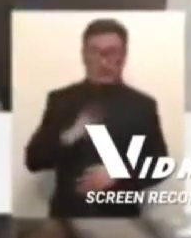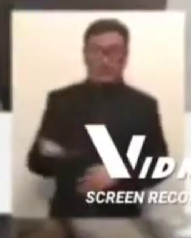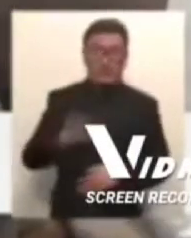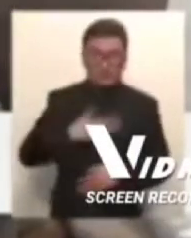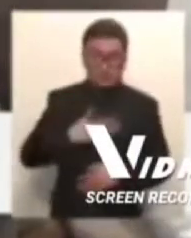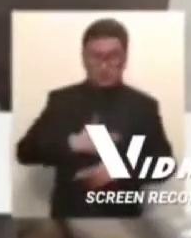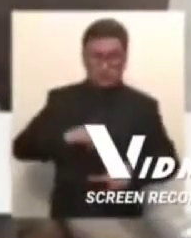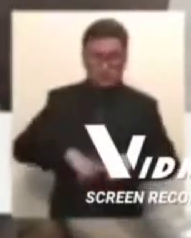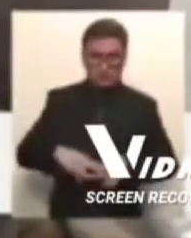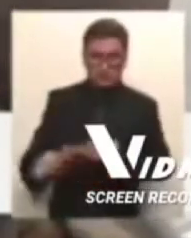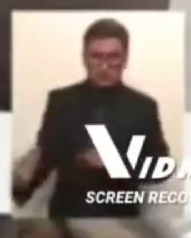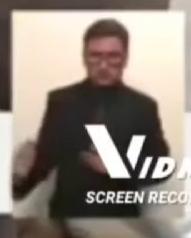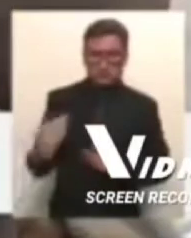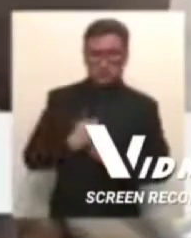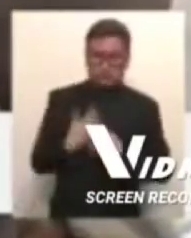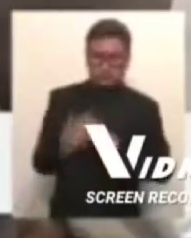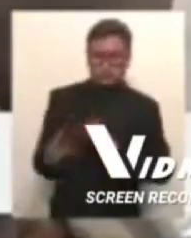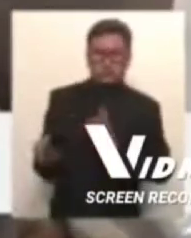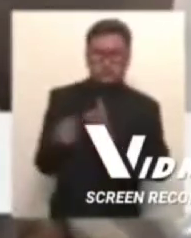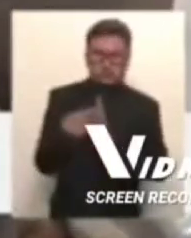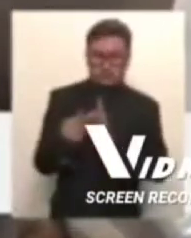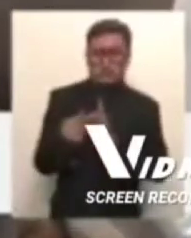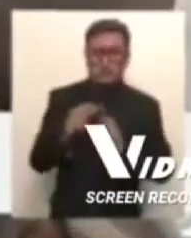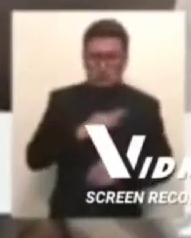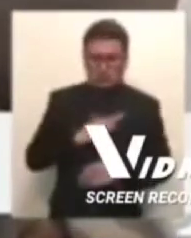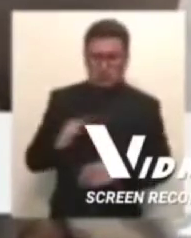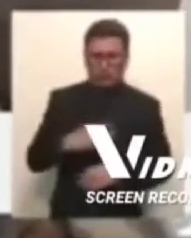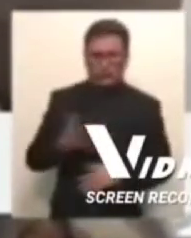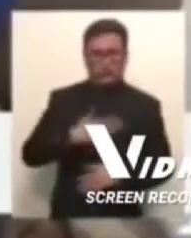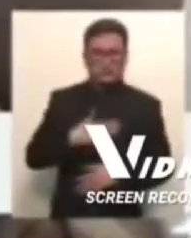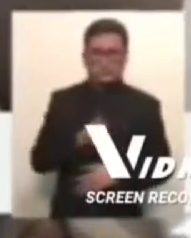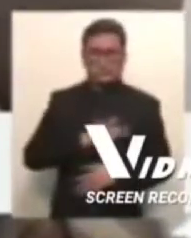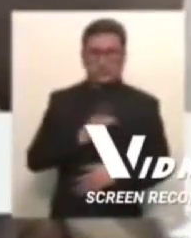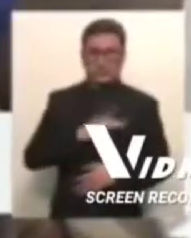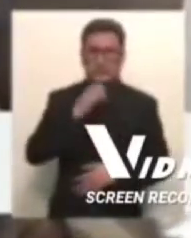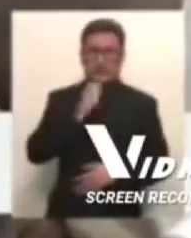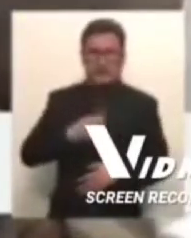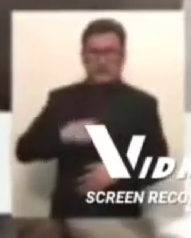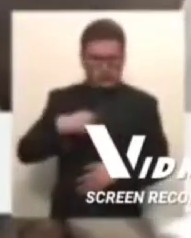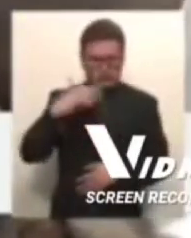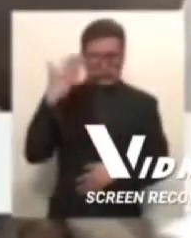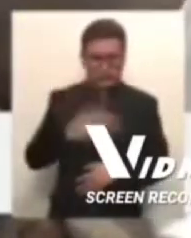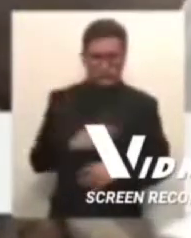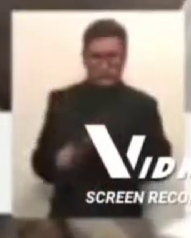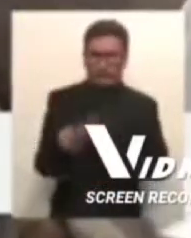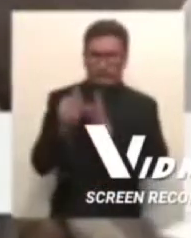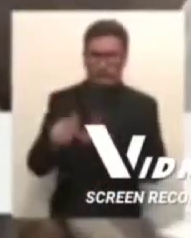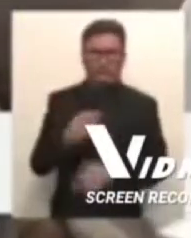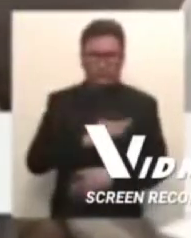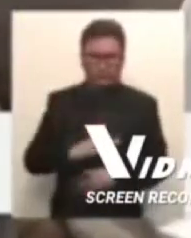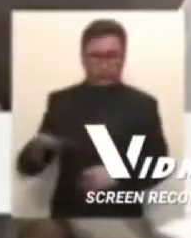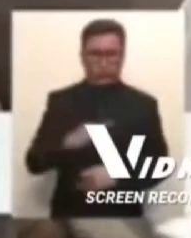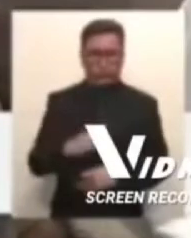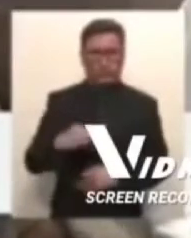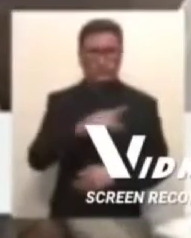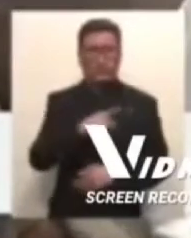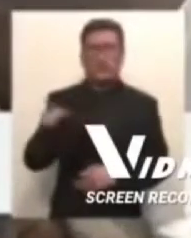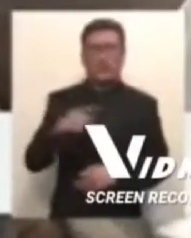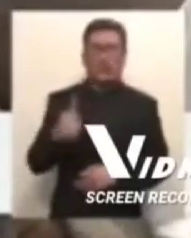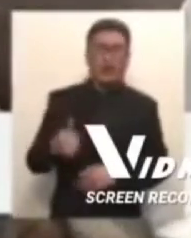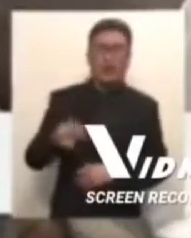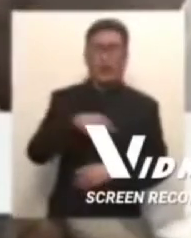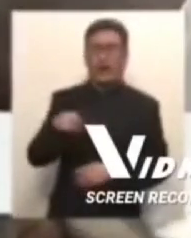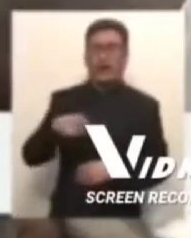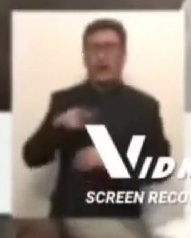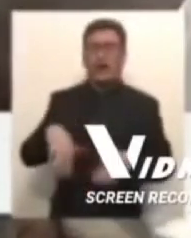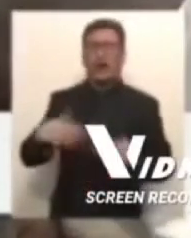curul a hablar directamente conmigo, porque yo no tengo miedo y porque yo sí sé hablar de frente, no desde allá atrás